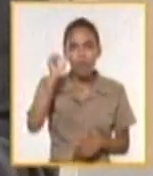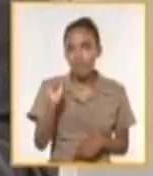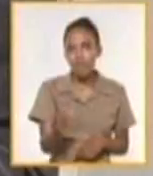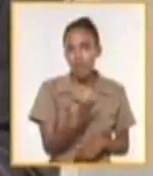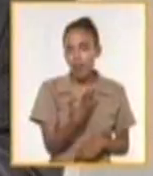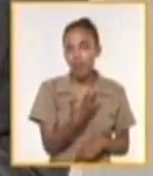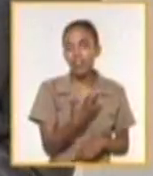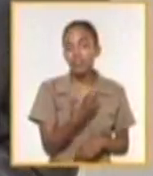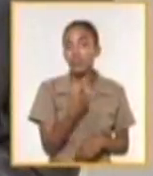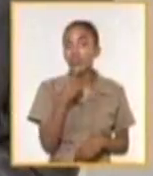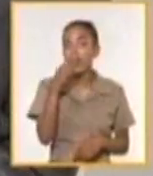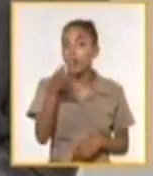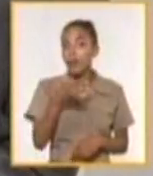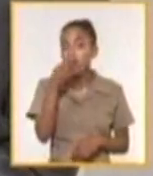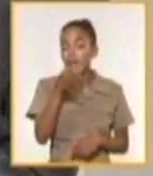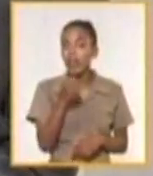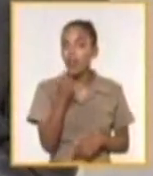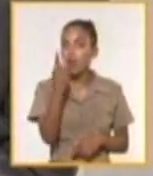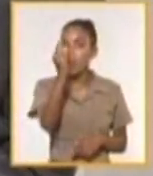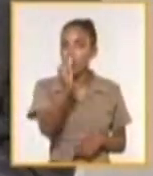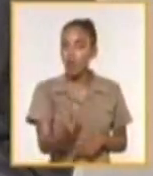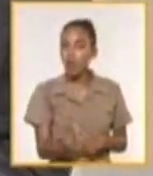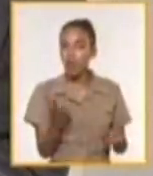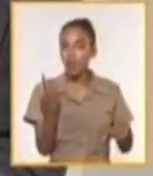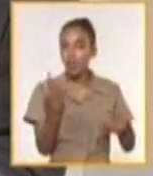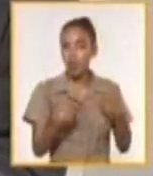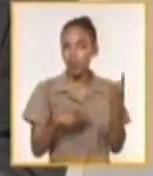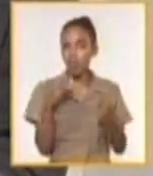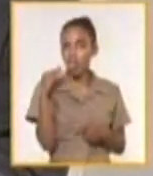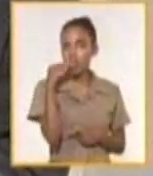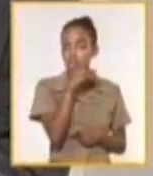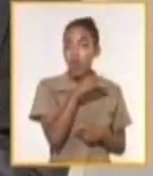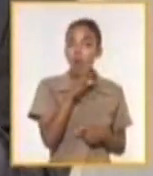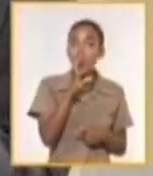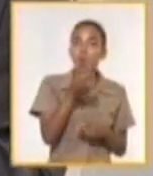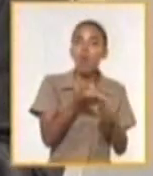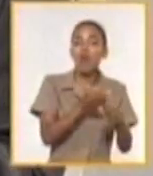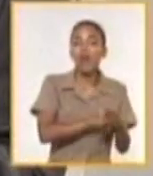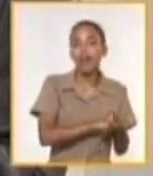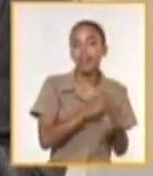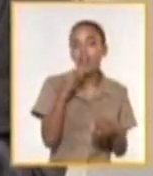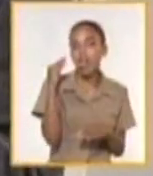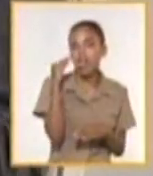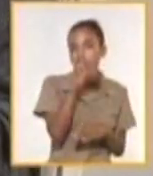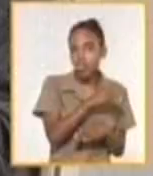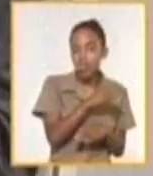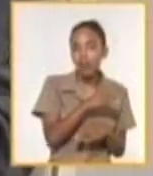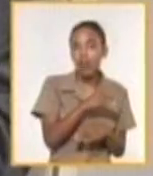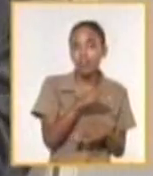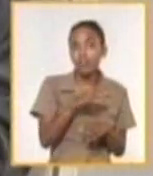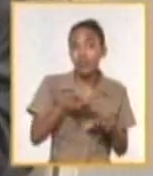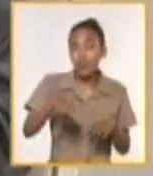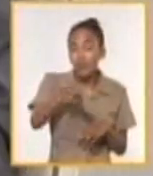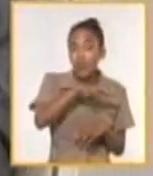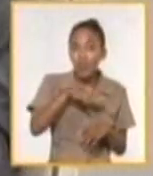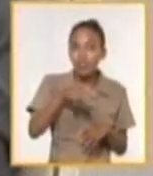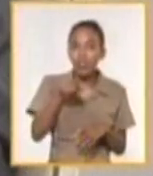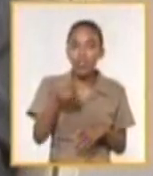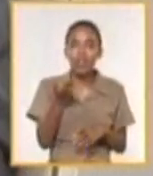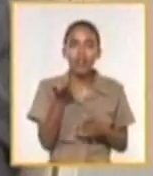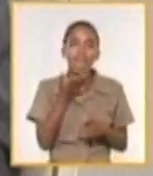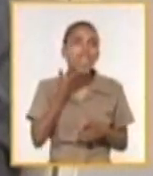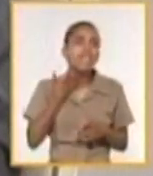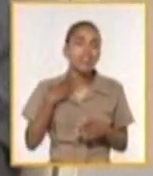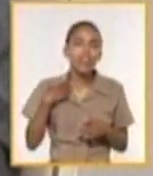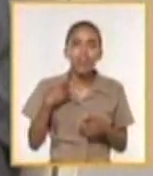habla de un hombre antimoderno o premoderno, que era un utópico. Todo eso pensando en Martí, incluso hasta